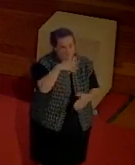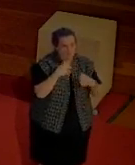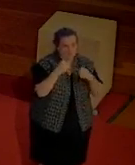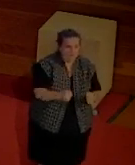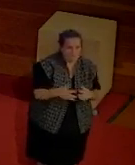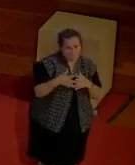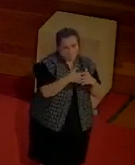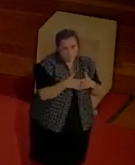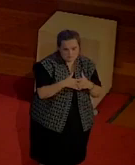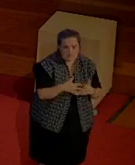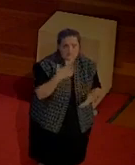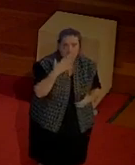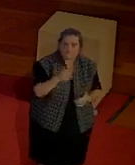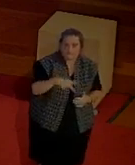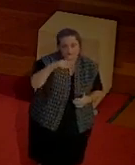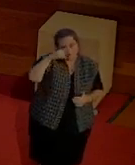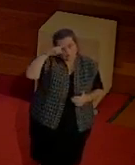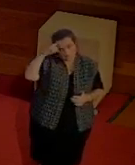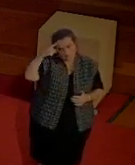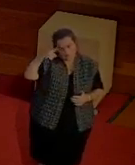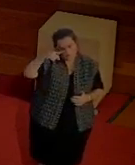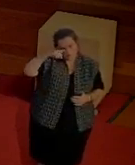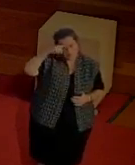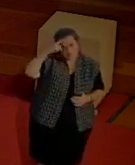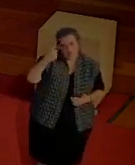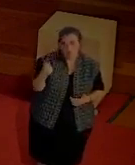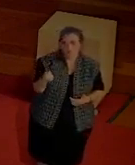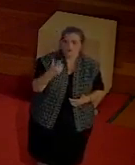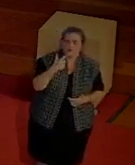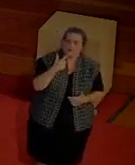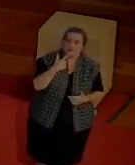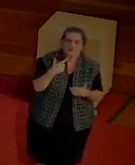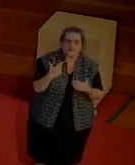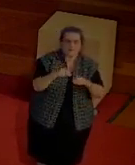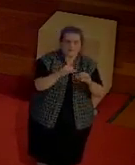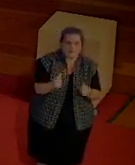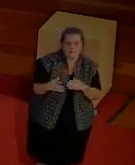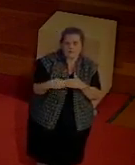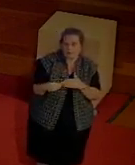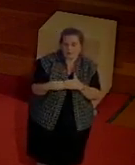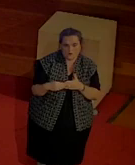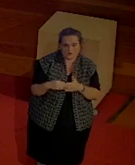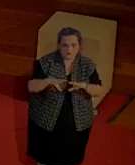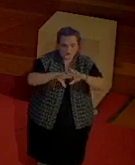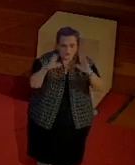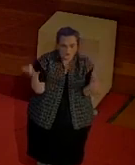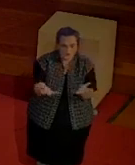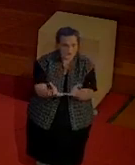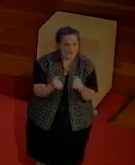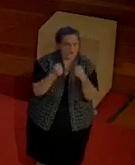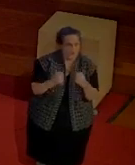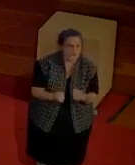Cuál es la potencia cultural que emana modos usos y costumbres a escala planetaria Estados